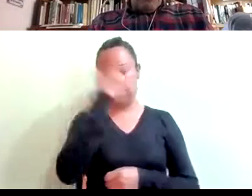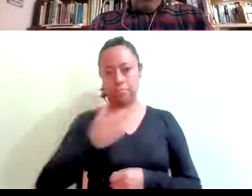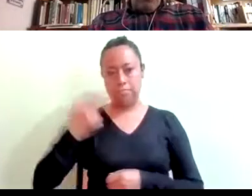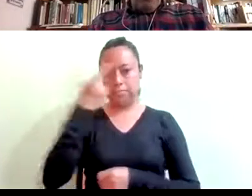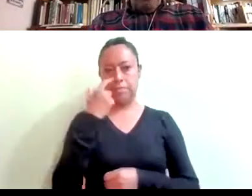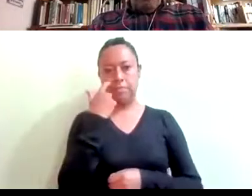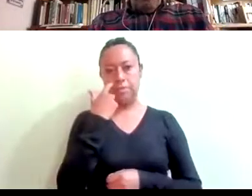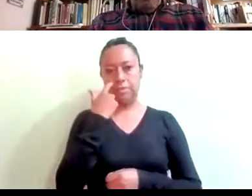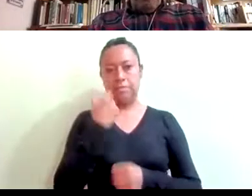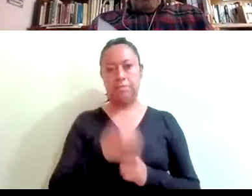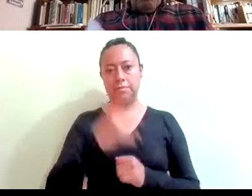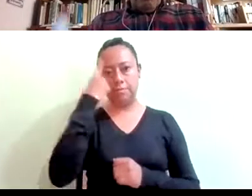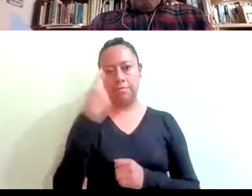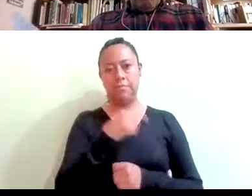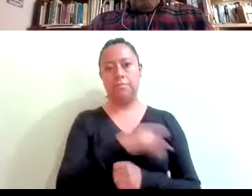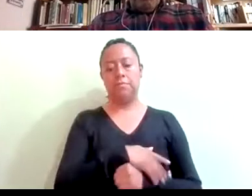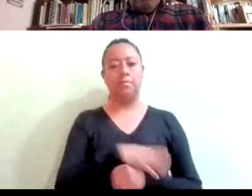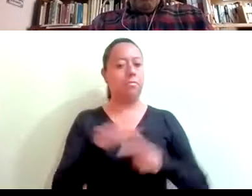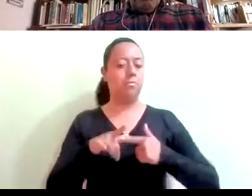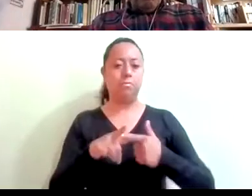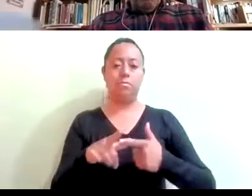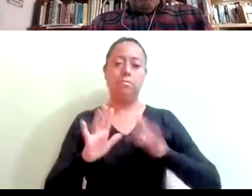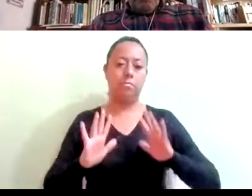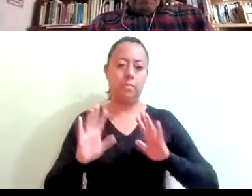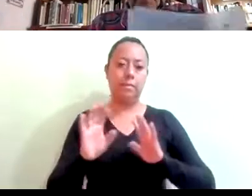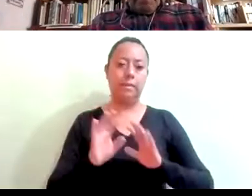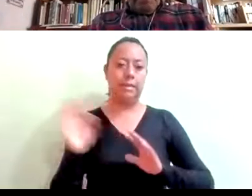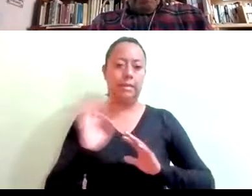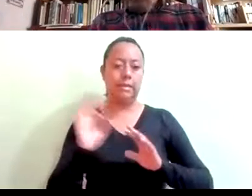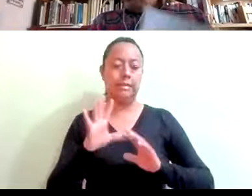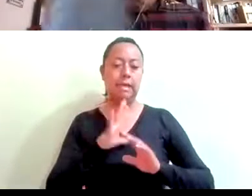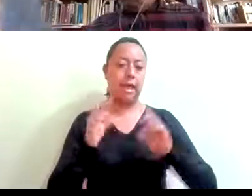que subsistiera esa duda en adelante.